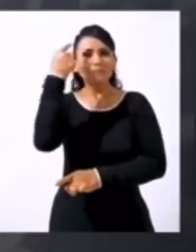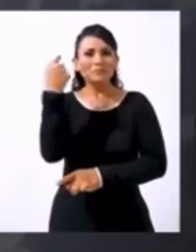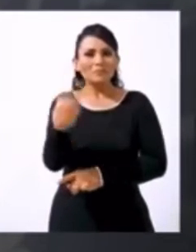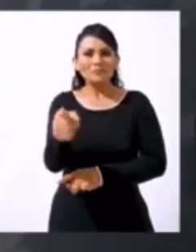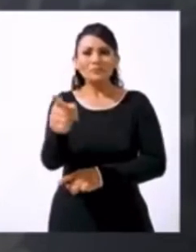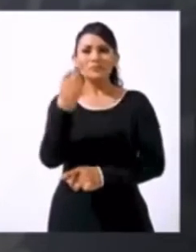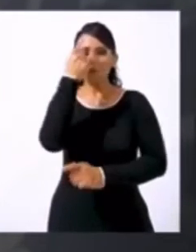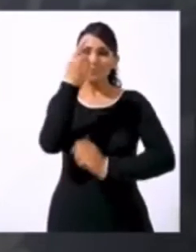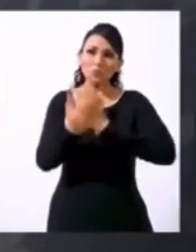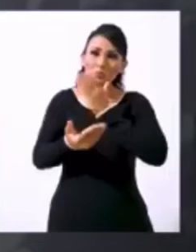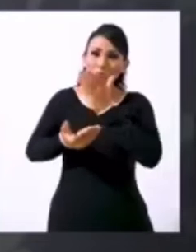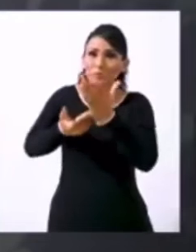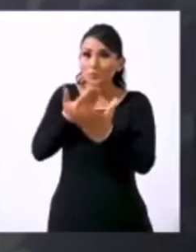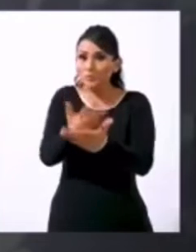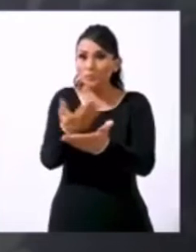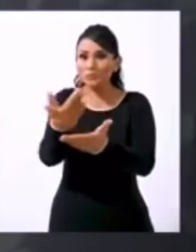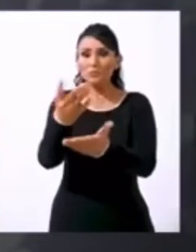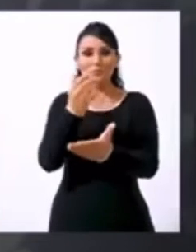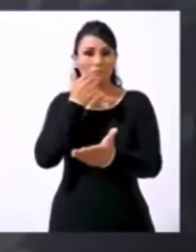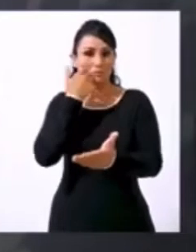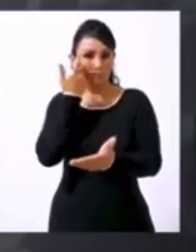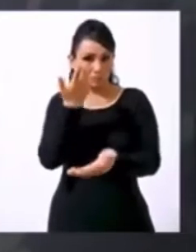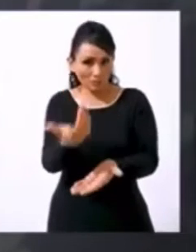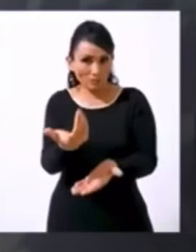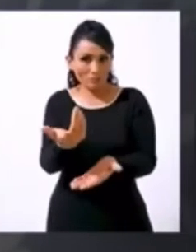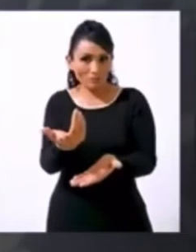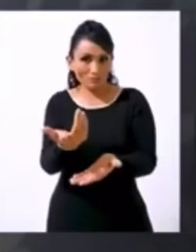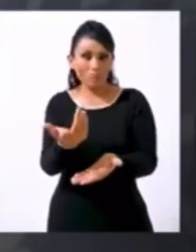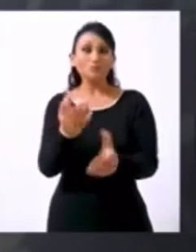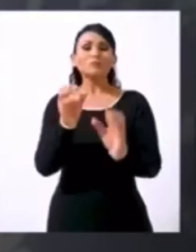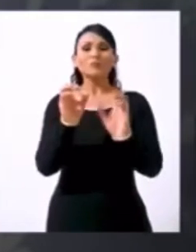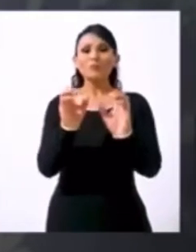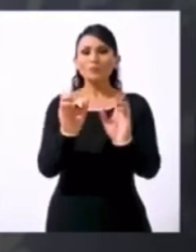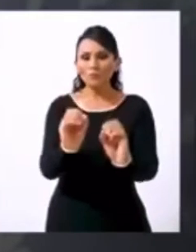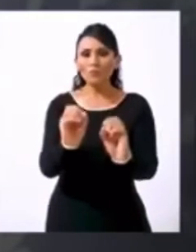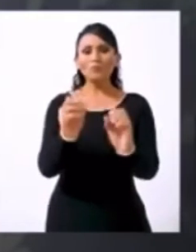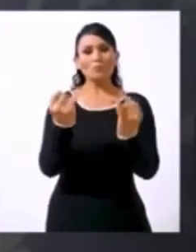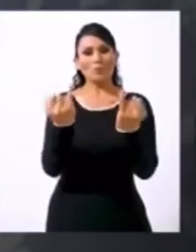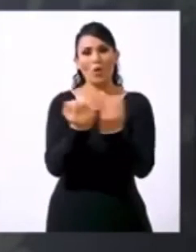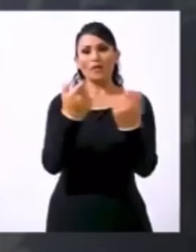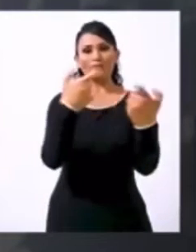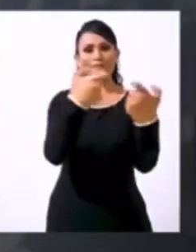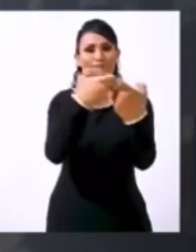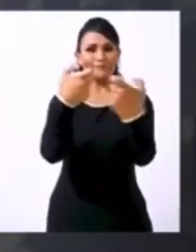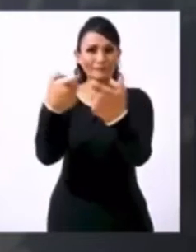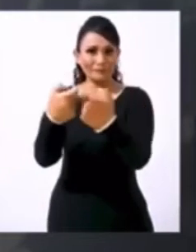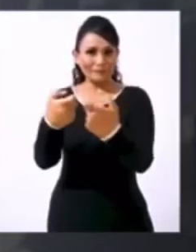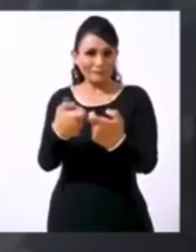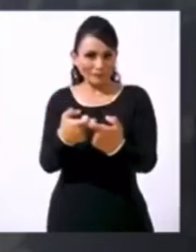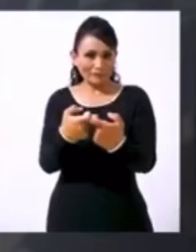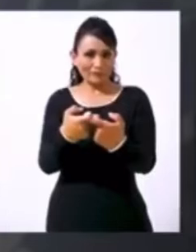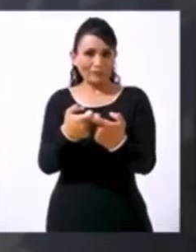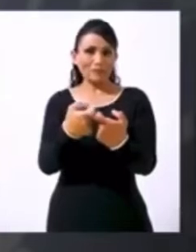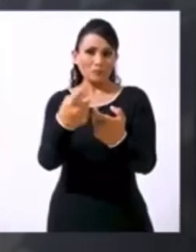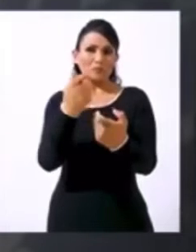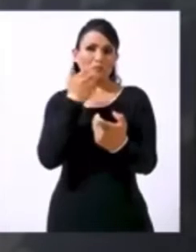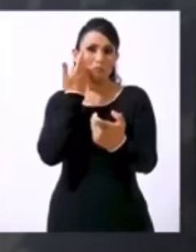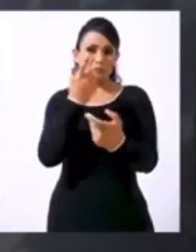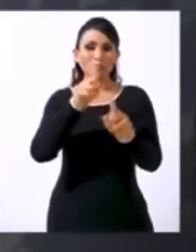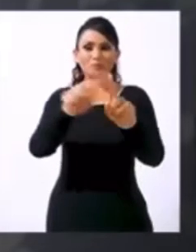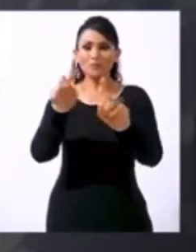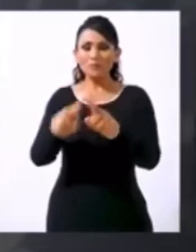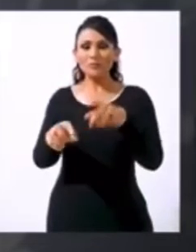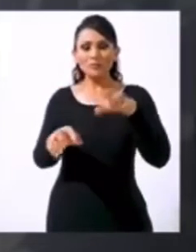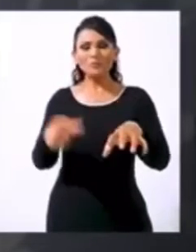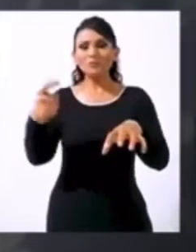canalizar sus iniciativas generosas como para recibir los apoyos que sean sujetos a diferentes